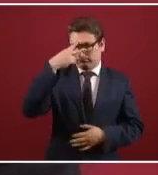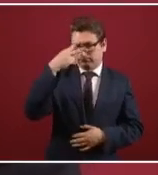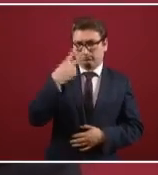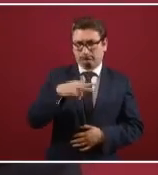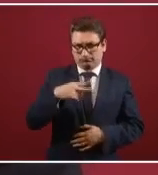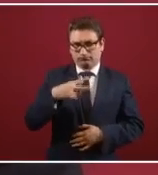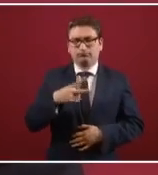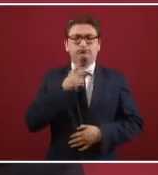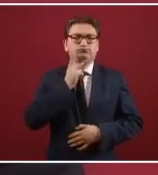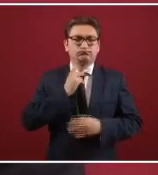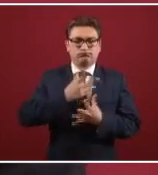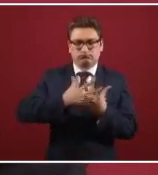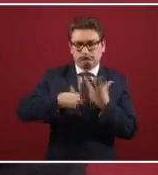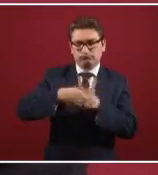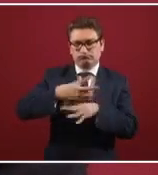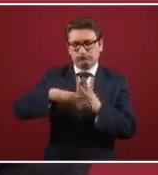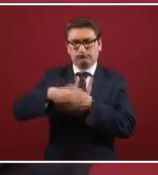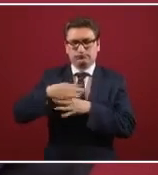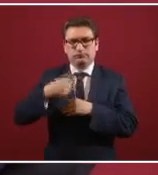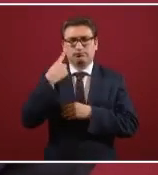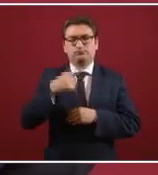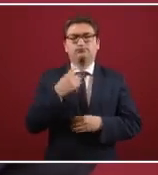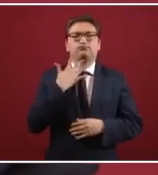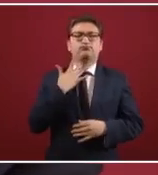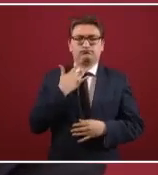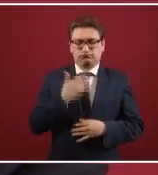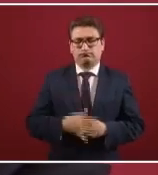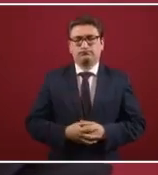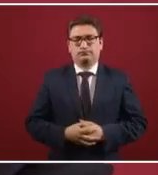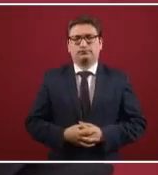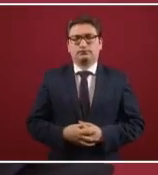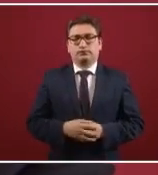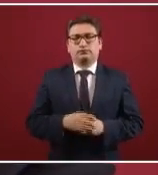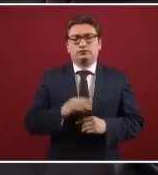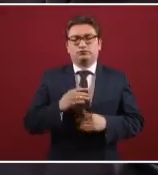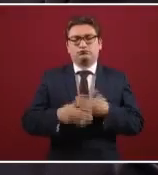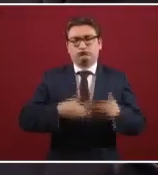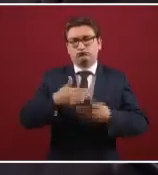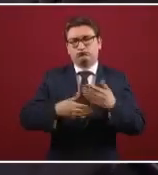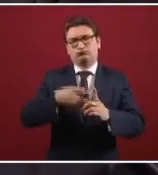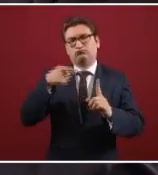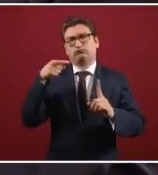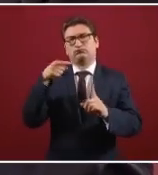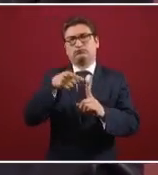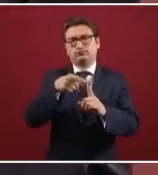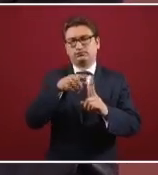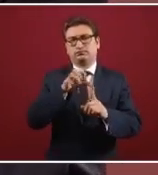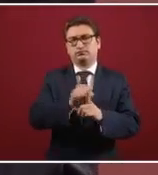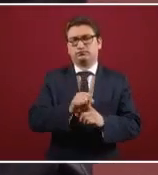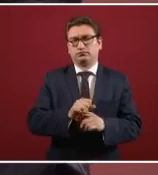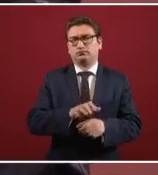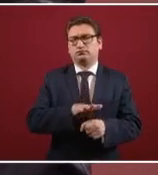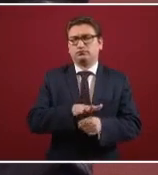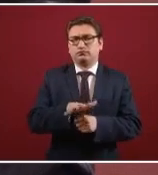gasolinas y lograr el propósito de